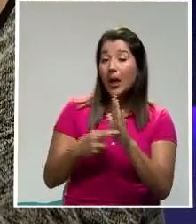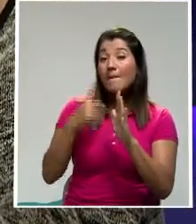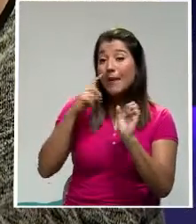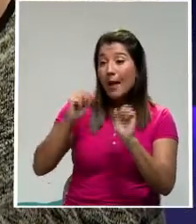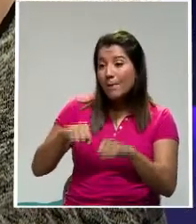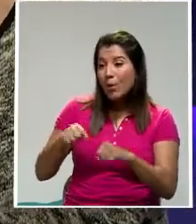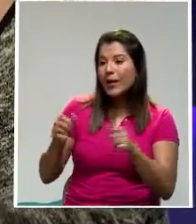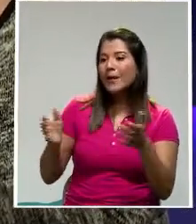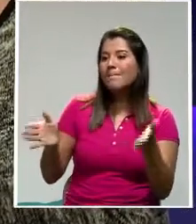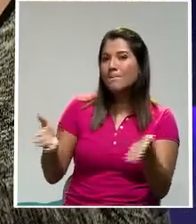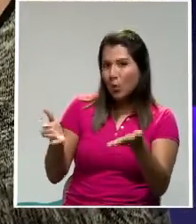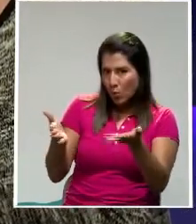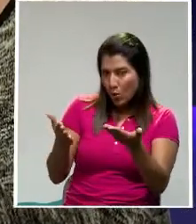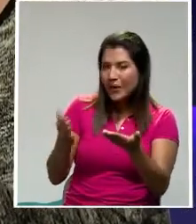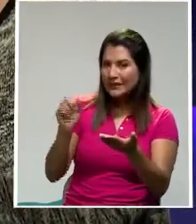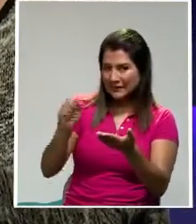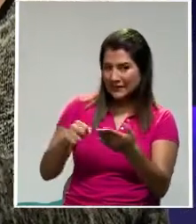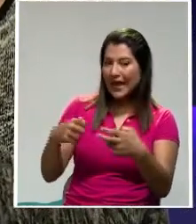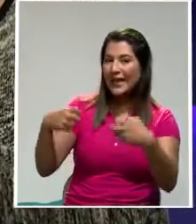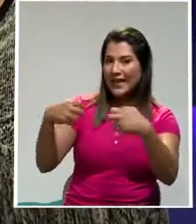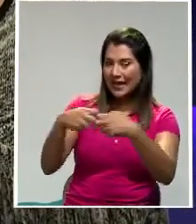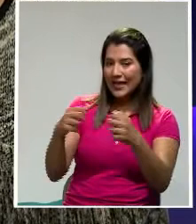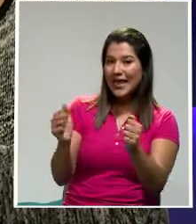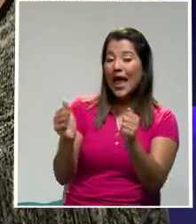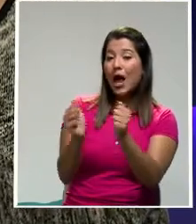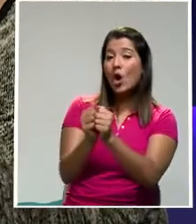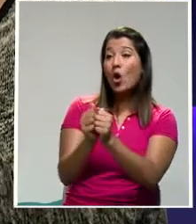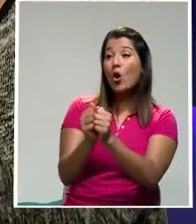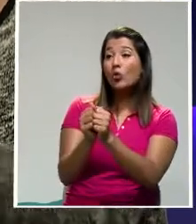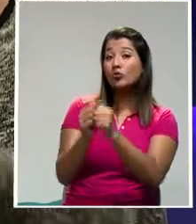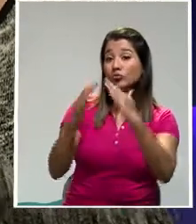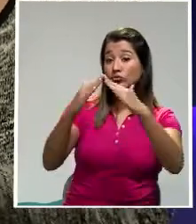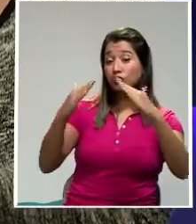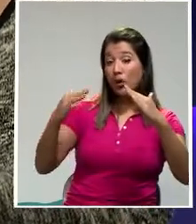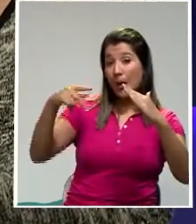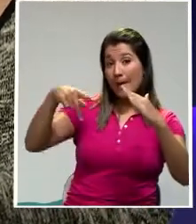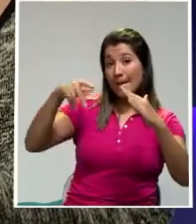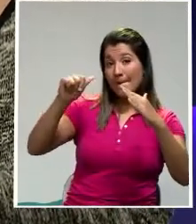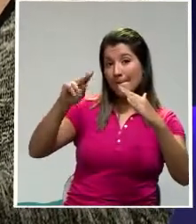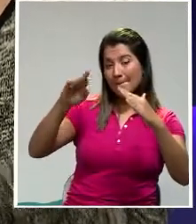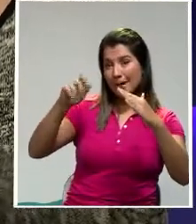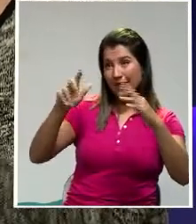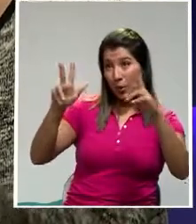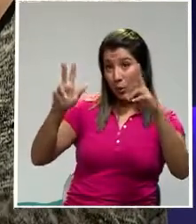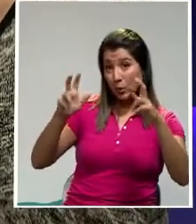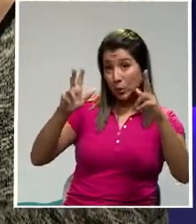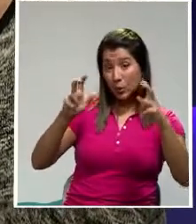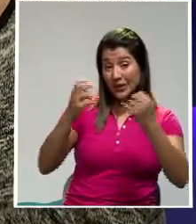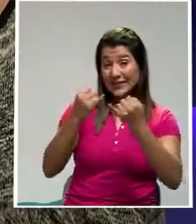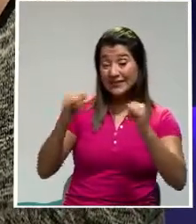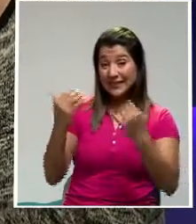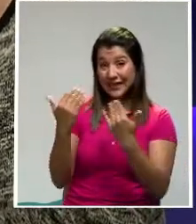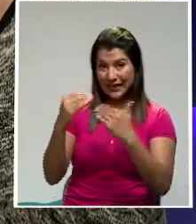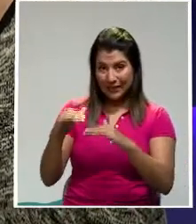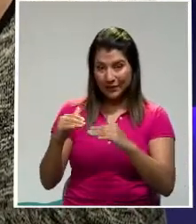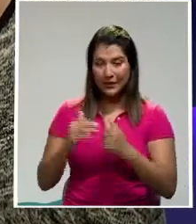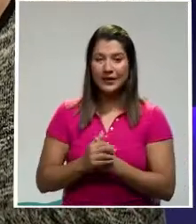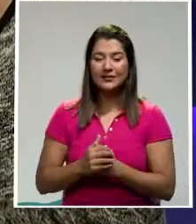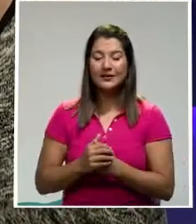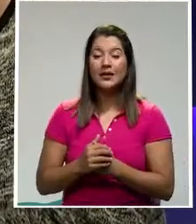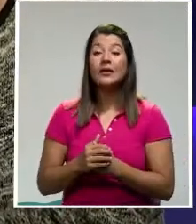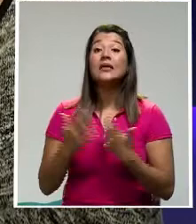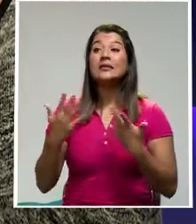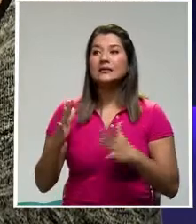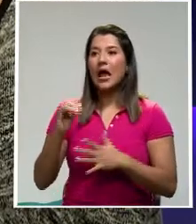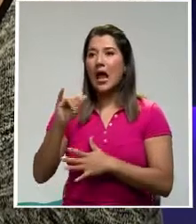generación distribuida de una manera sin límites. ¿Qué hemos dicho el ICE